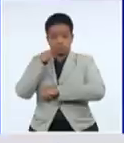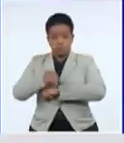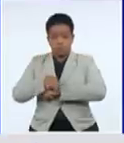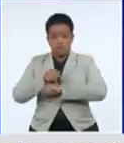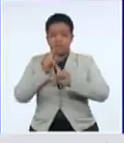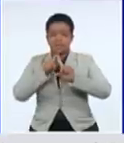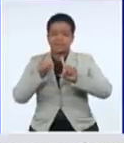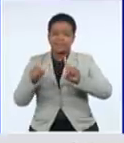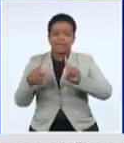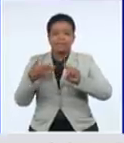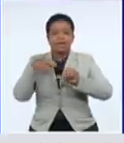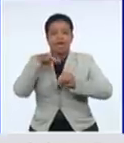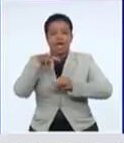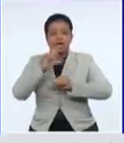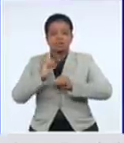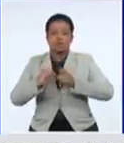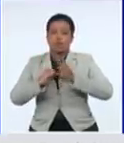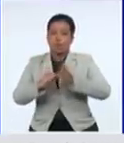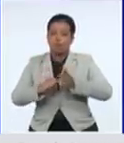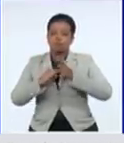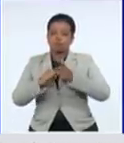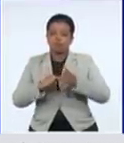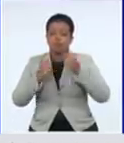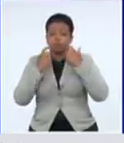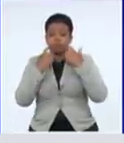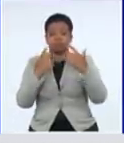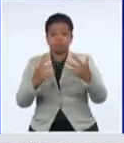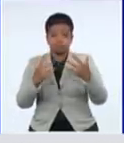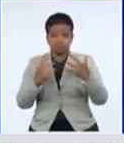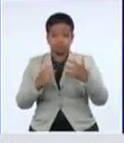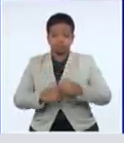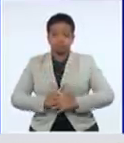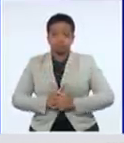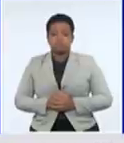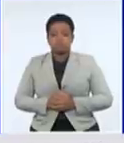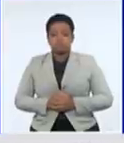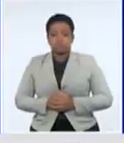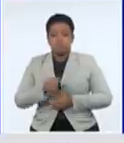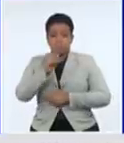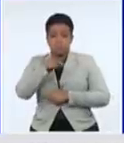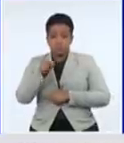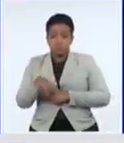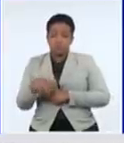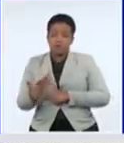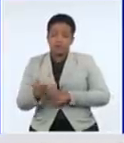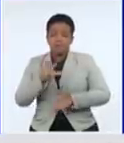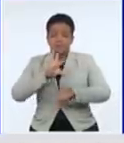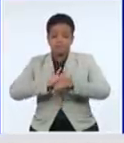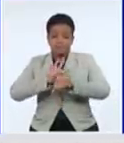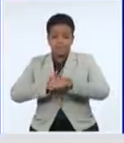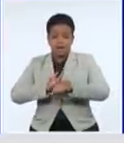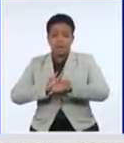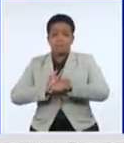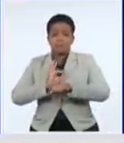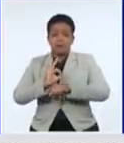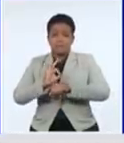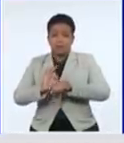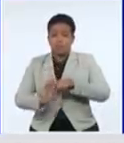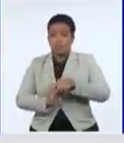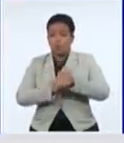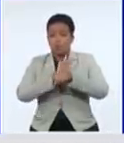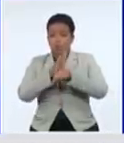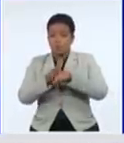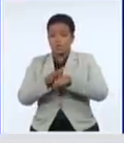con un grupo de consejos para los pacientes que han tenido la COVID y los que